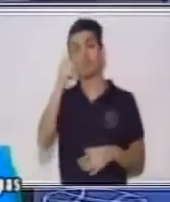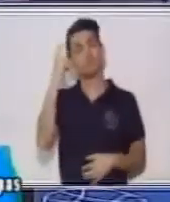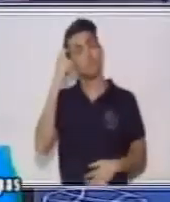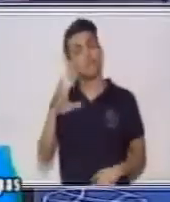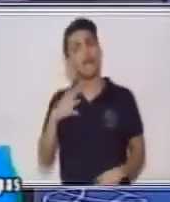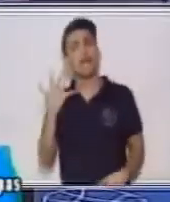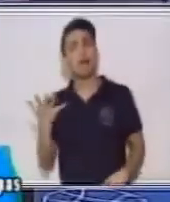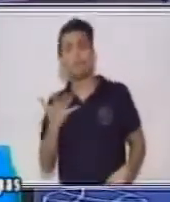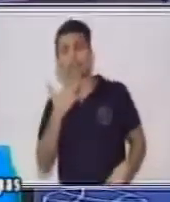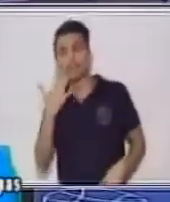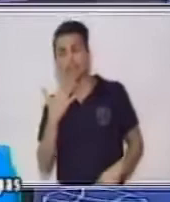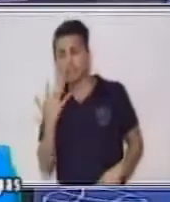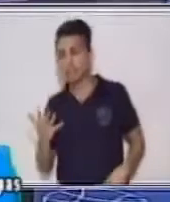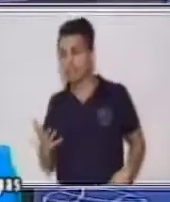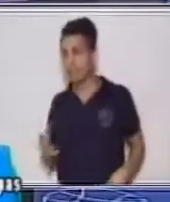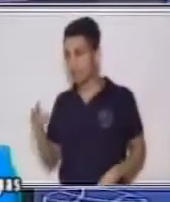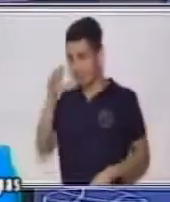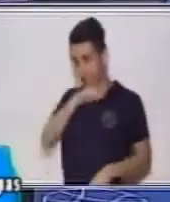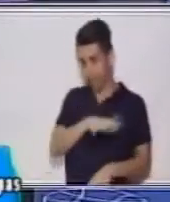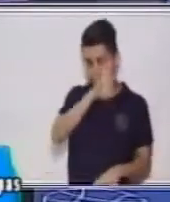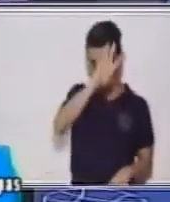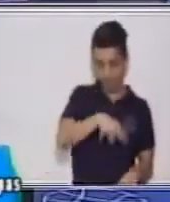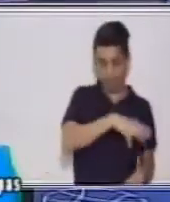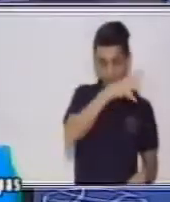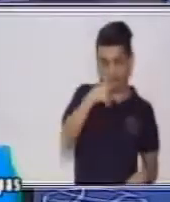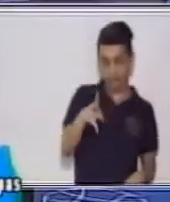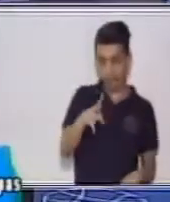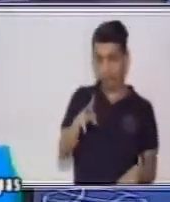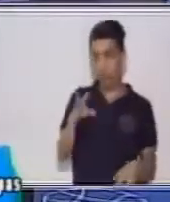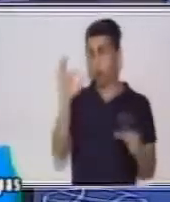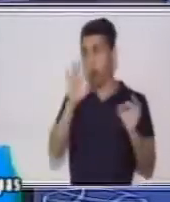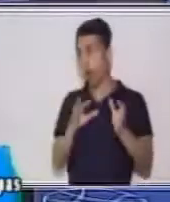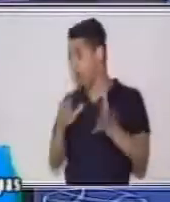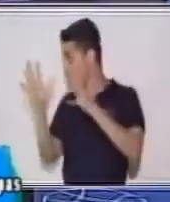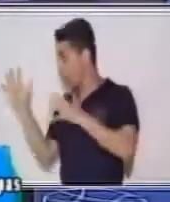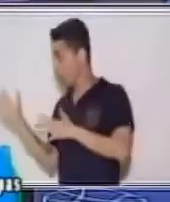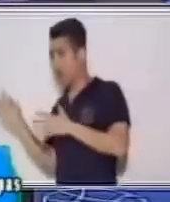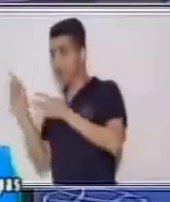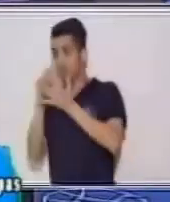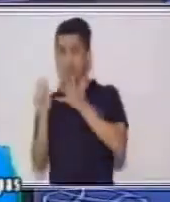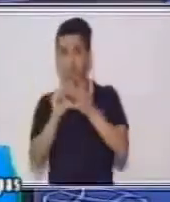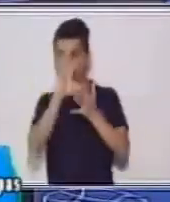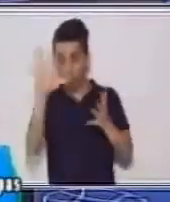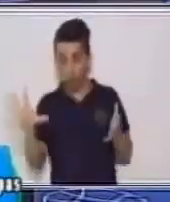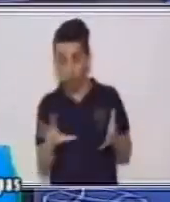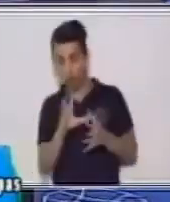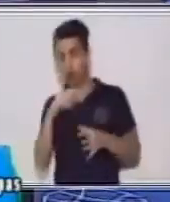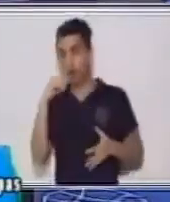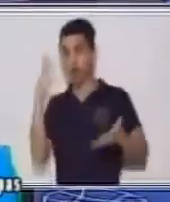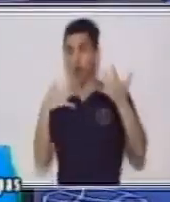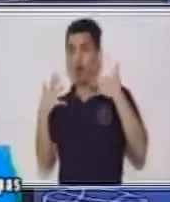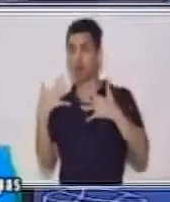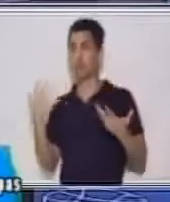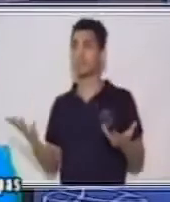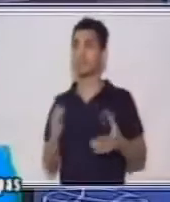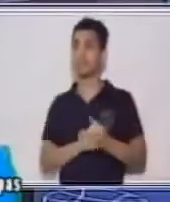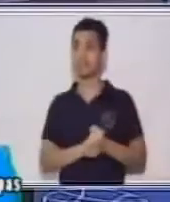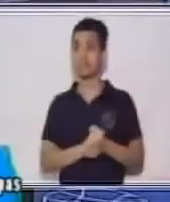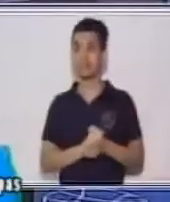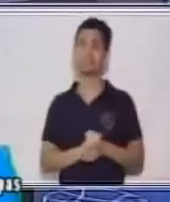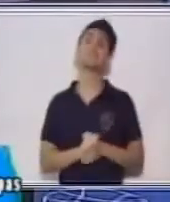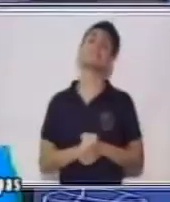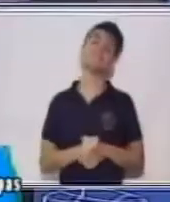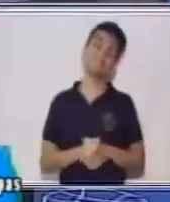o interpretar? ¿Esto que es más simple o esto que tiene colores? Así es,